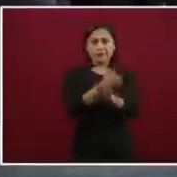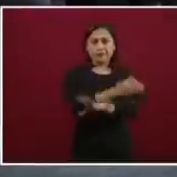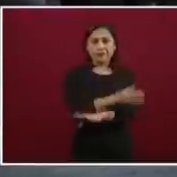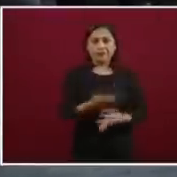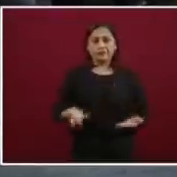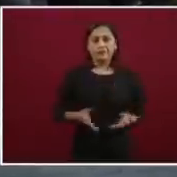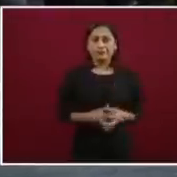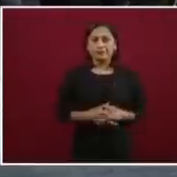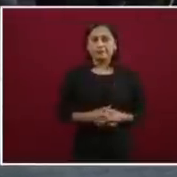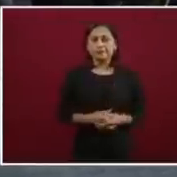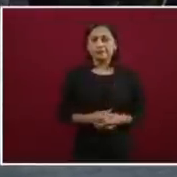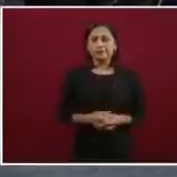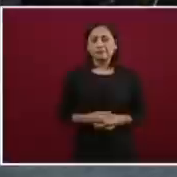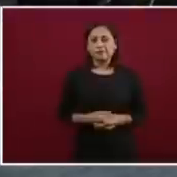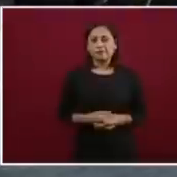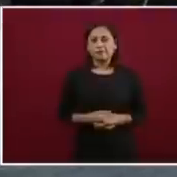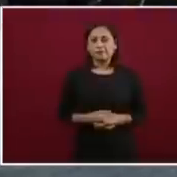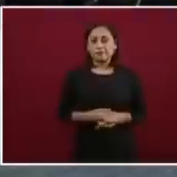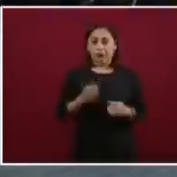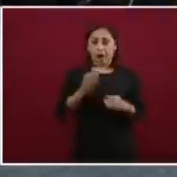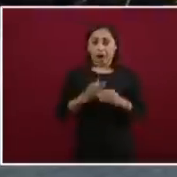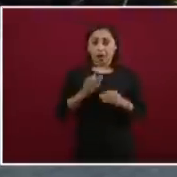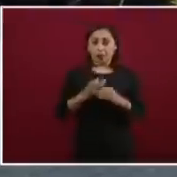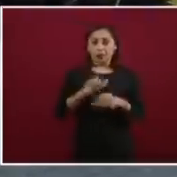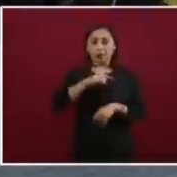esto no es improvisación